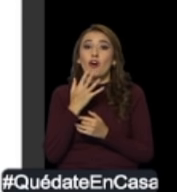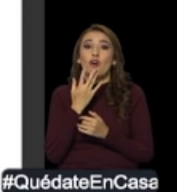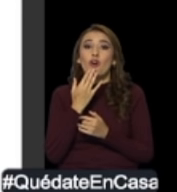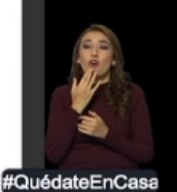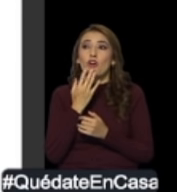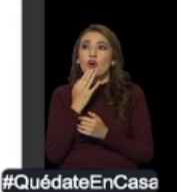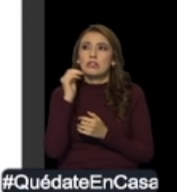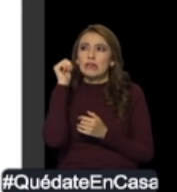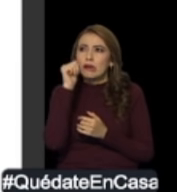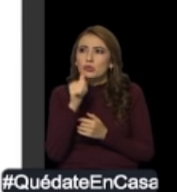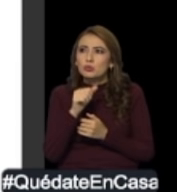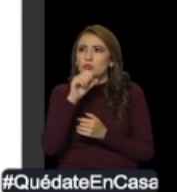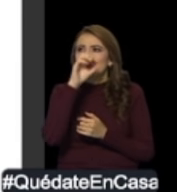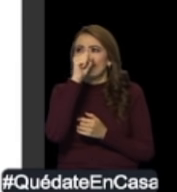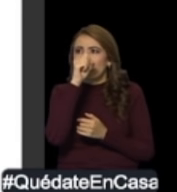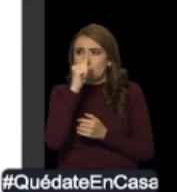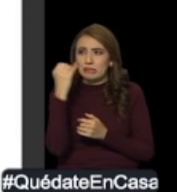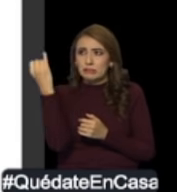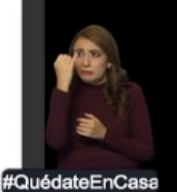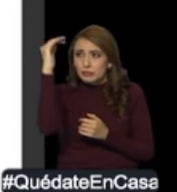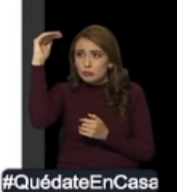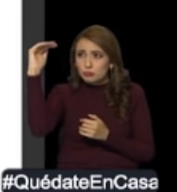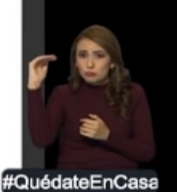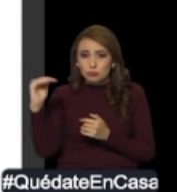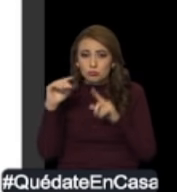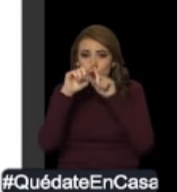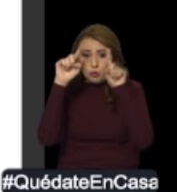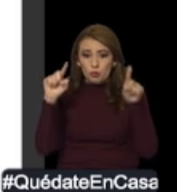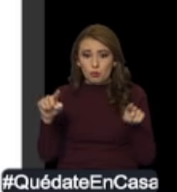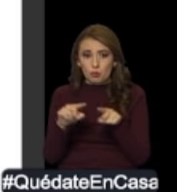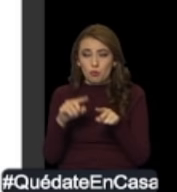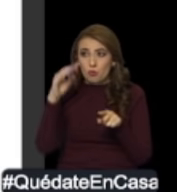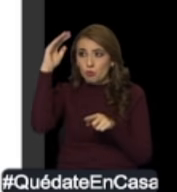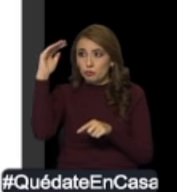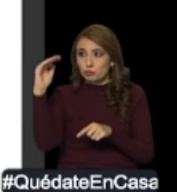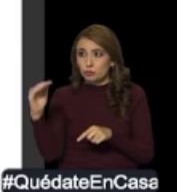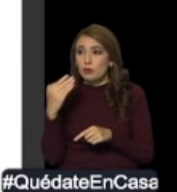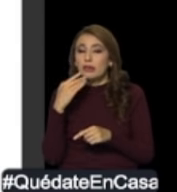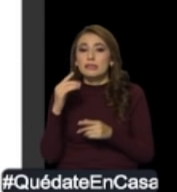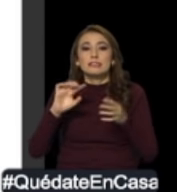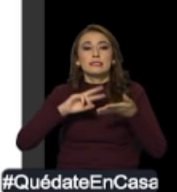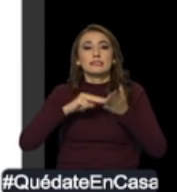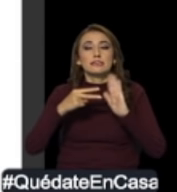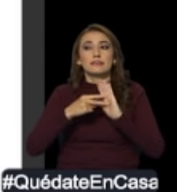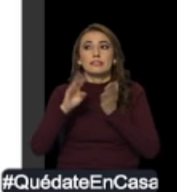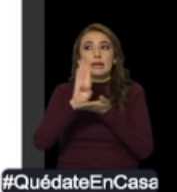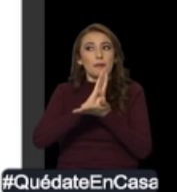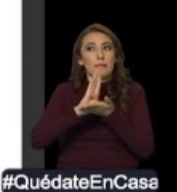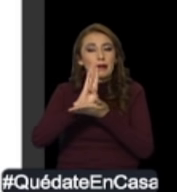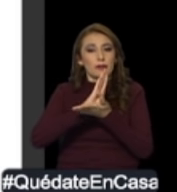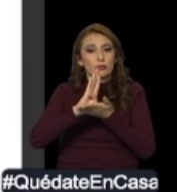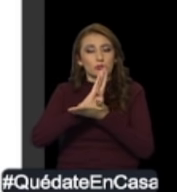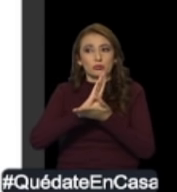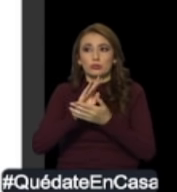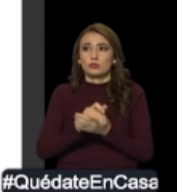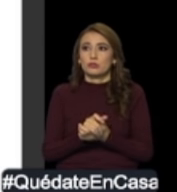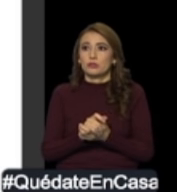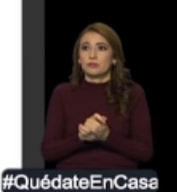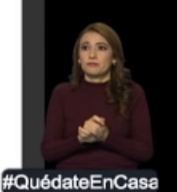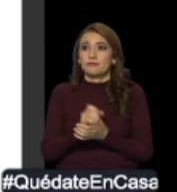orden alfabético y así sucesivamente. La última gráfica, en la parte derecha, en la parte de abajo,